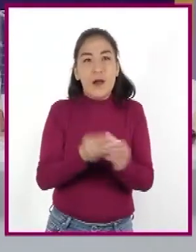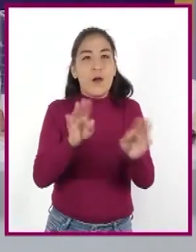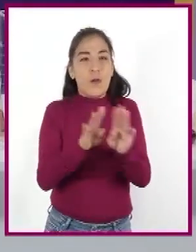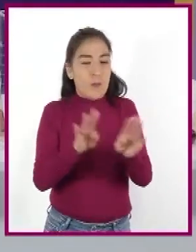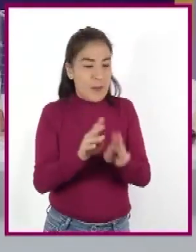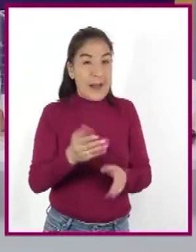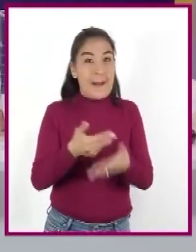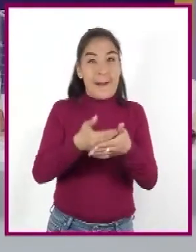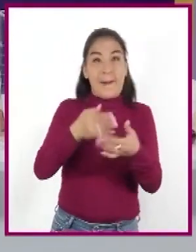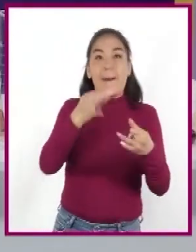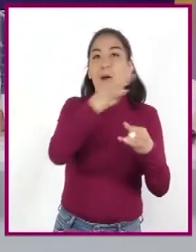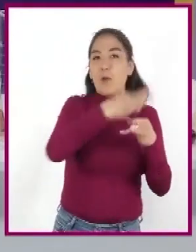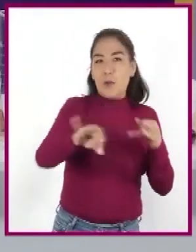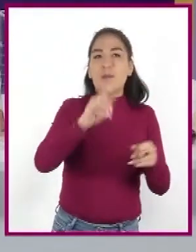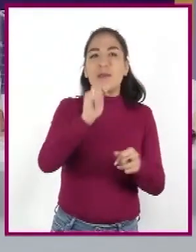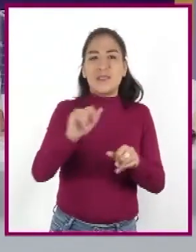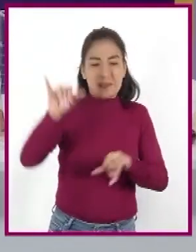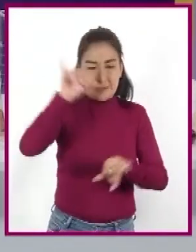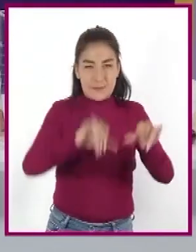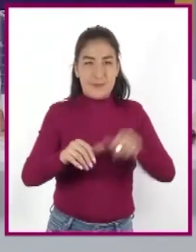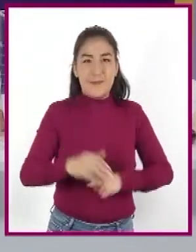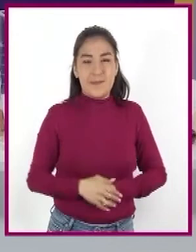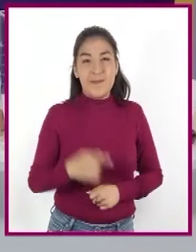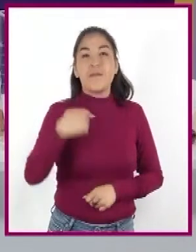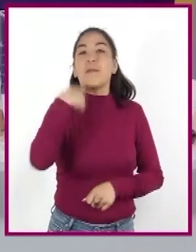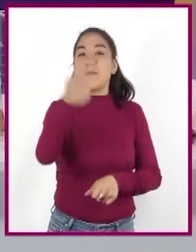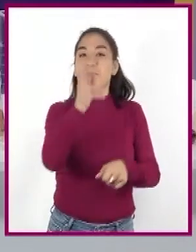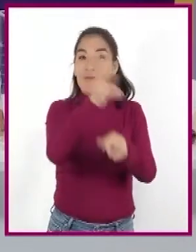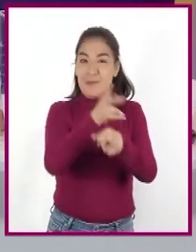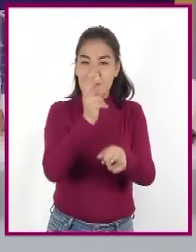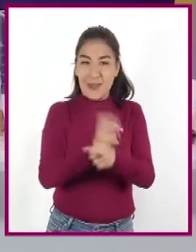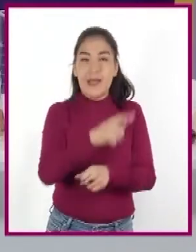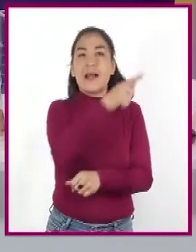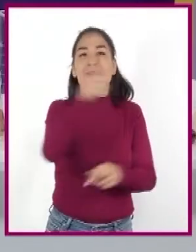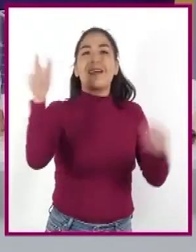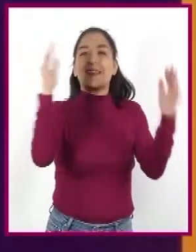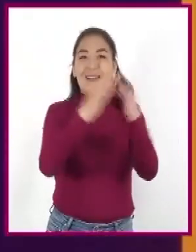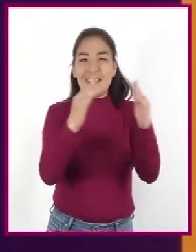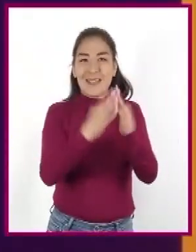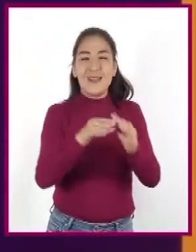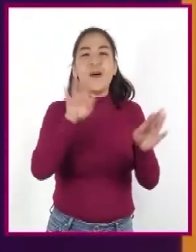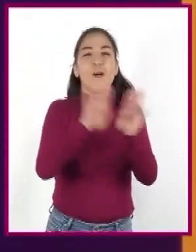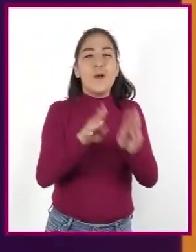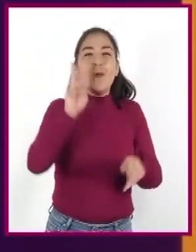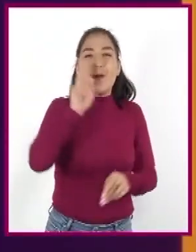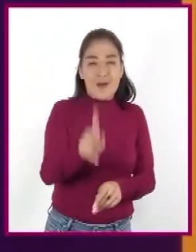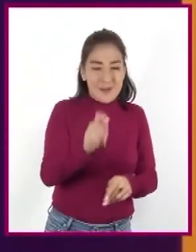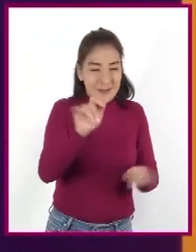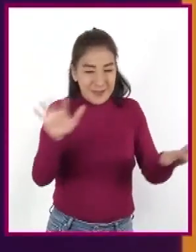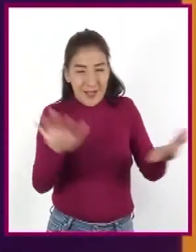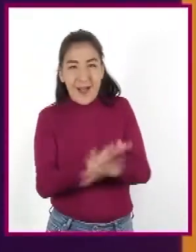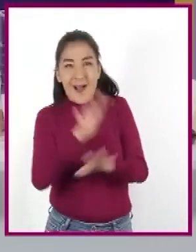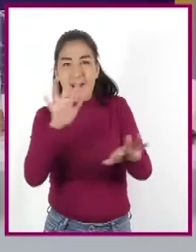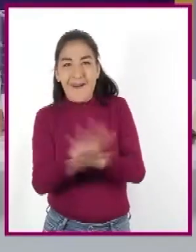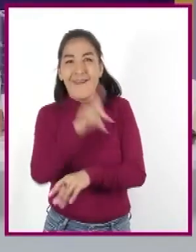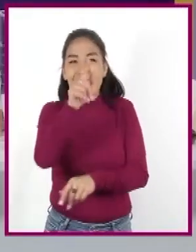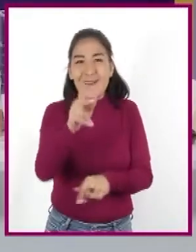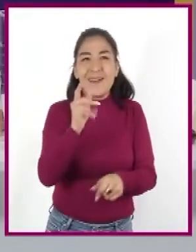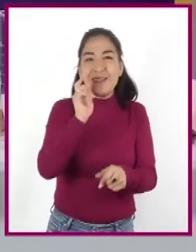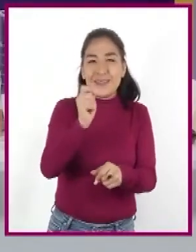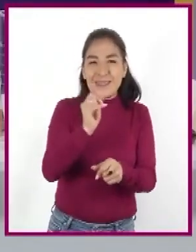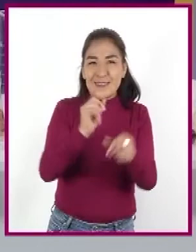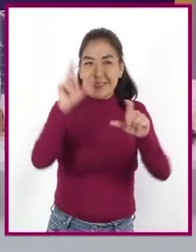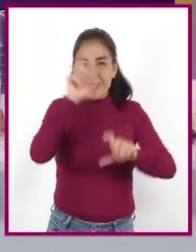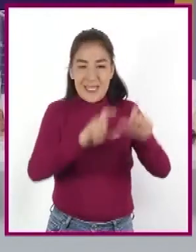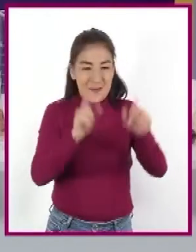la reacción. Les invitamos a que en casa se conviertan en cazadores de cambios químicos, completando una